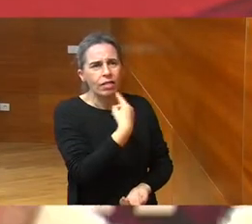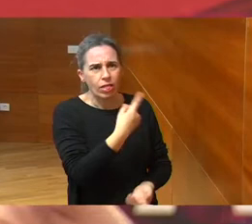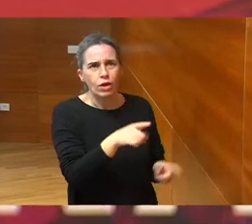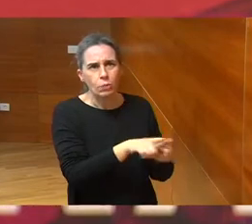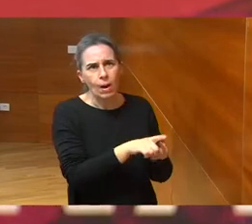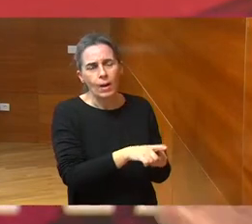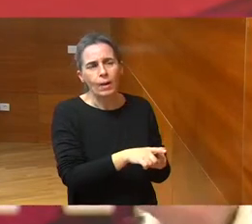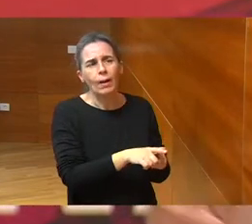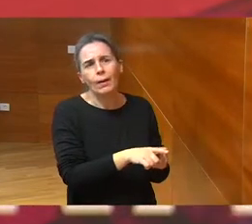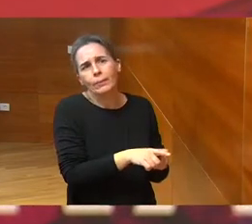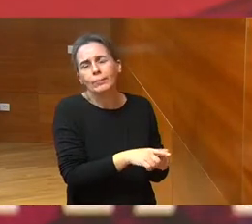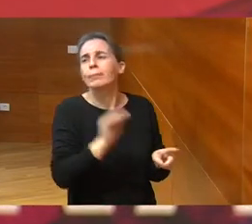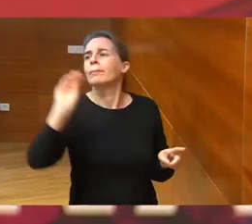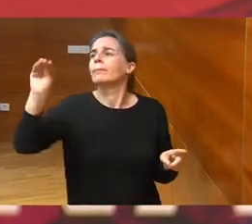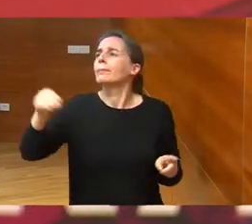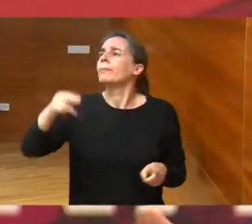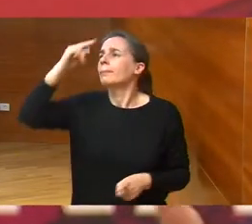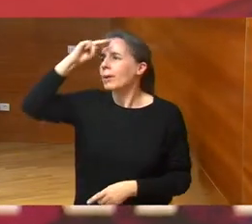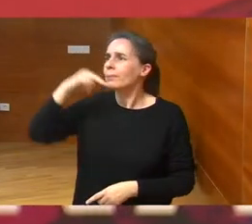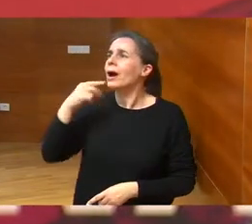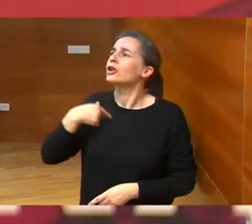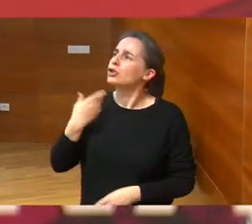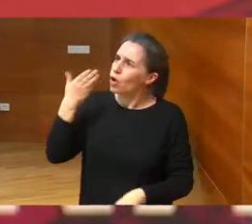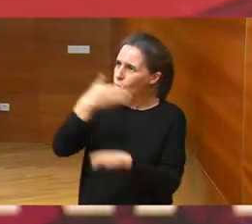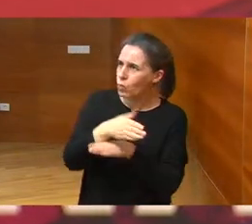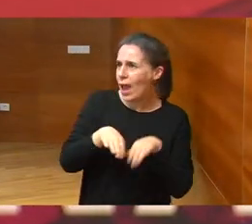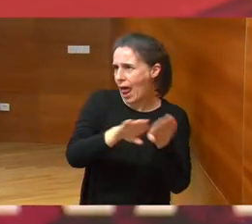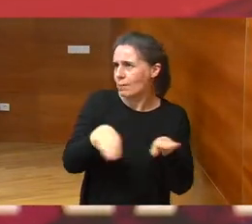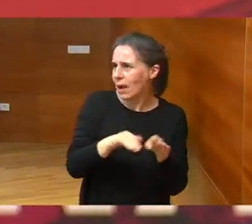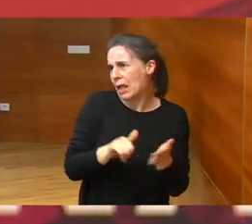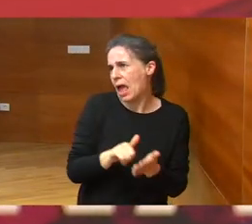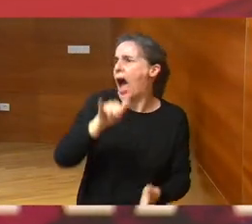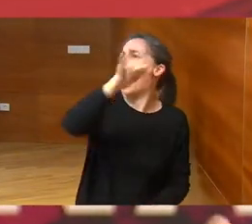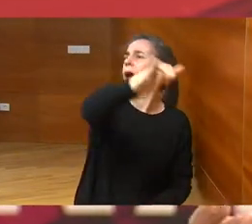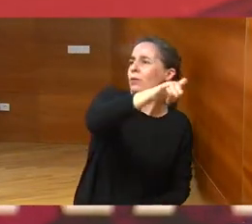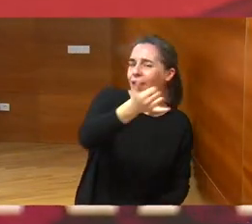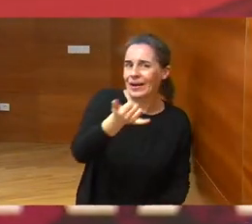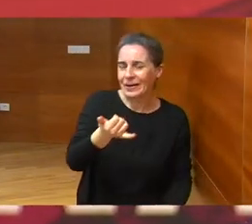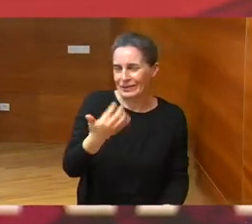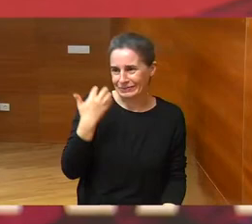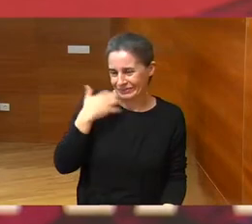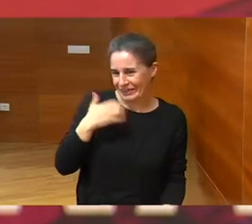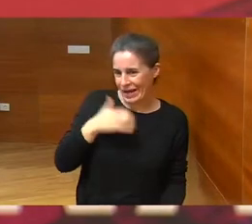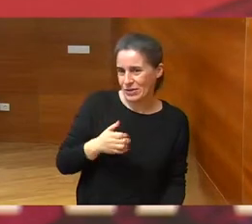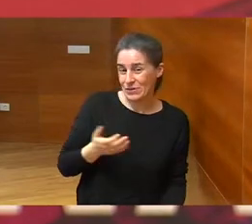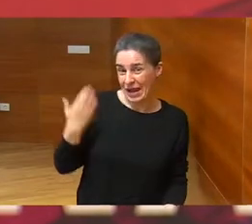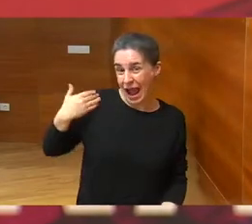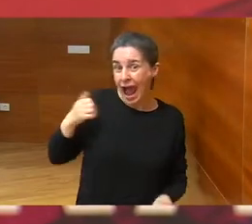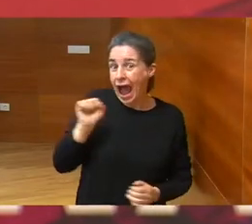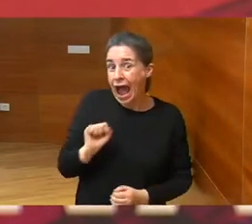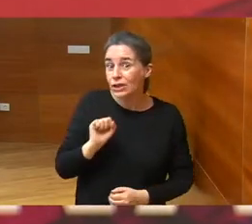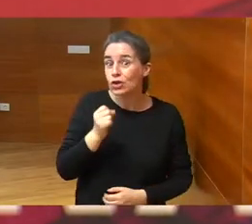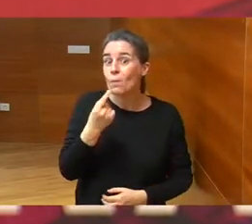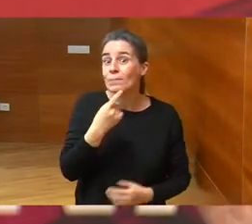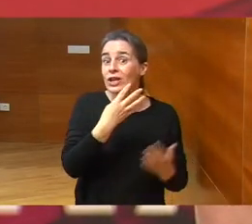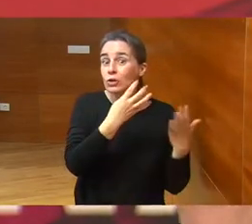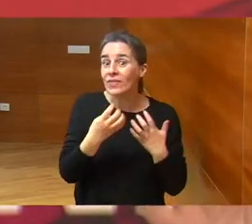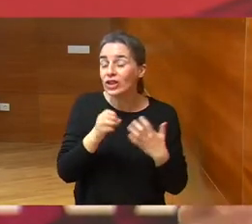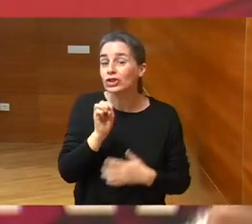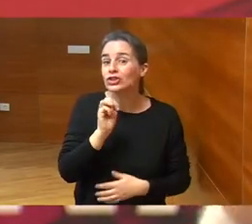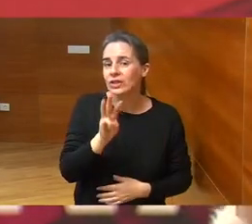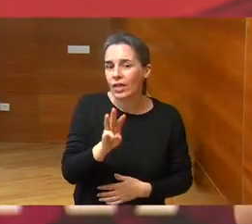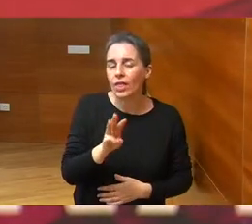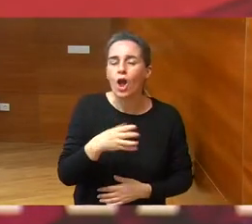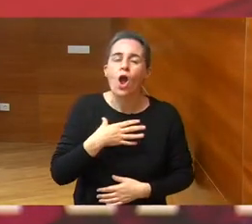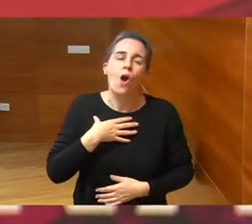aquí a praia que voy a subir de 1913 hubo subir un avión no omisión un